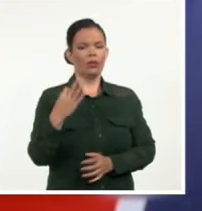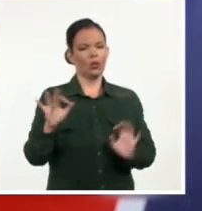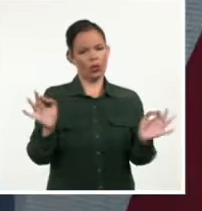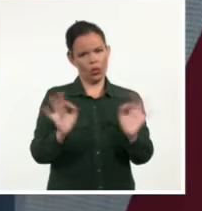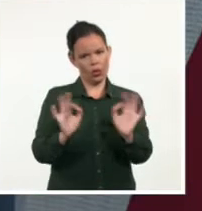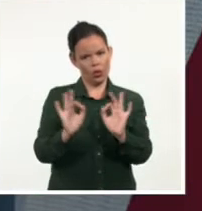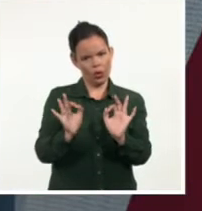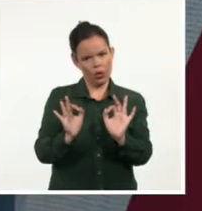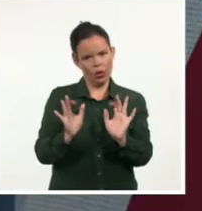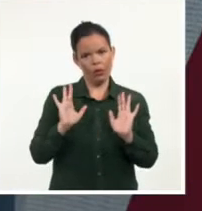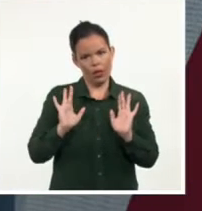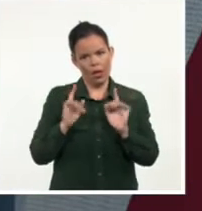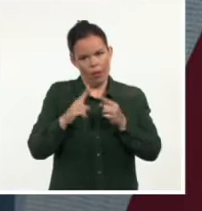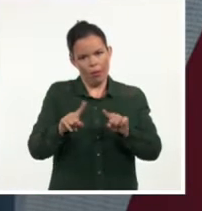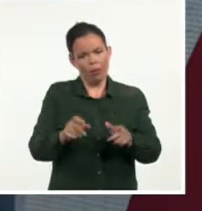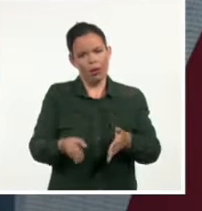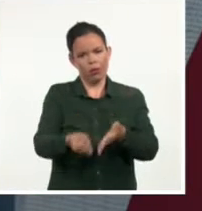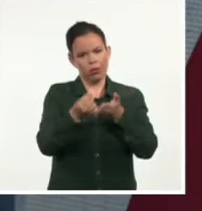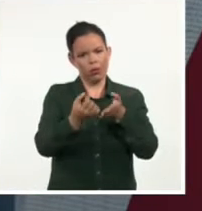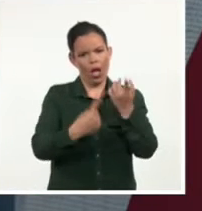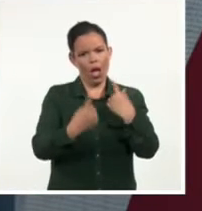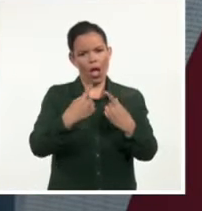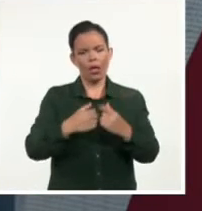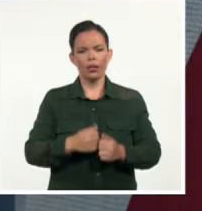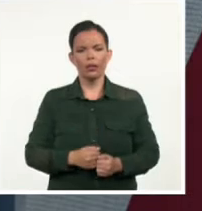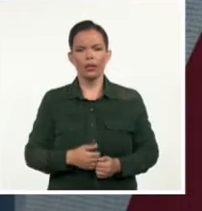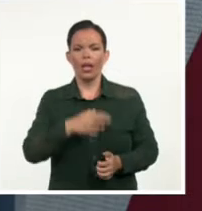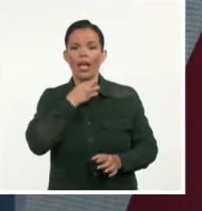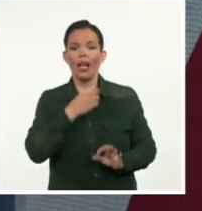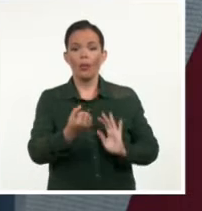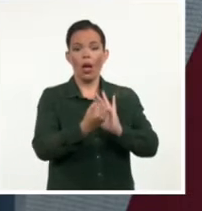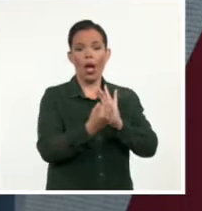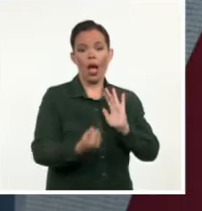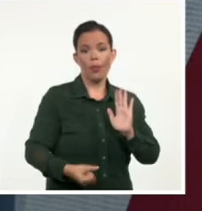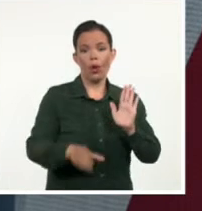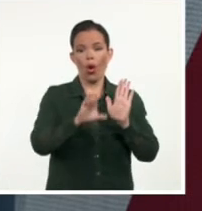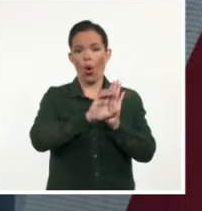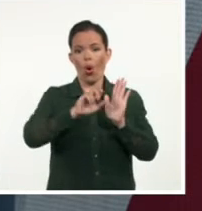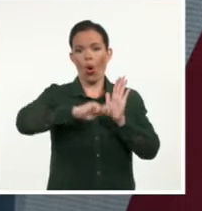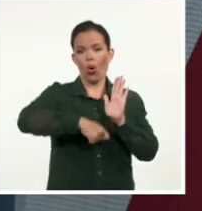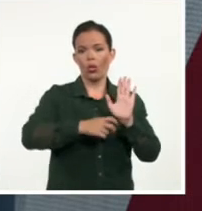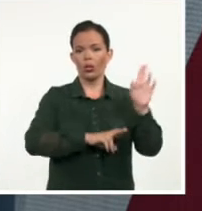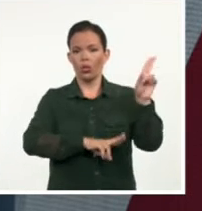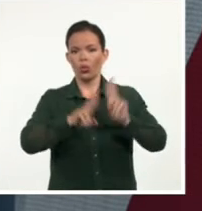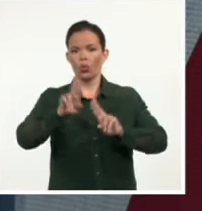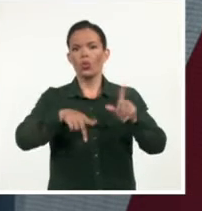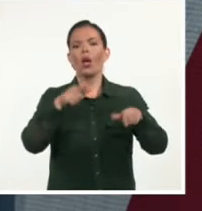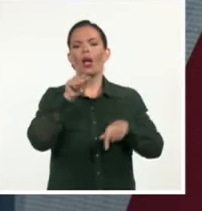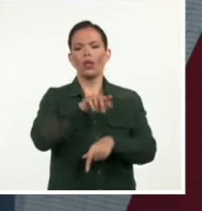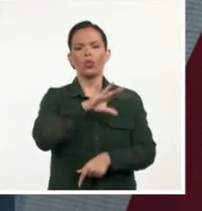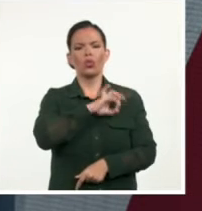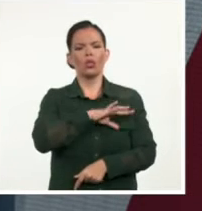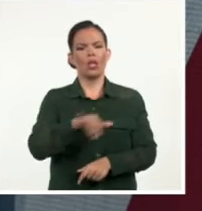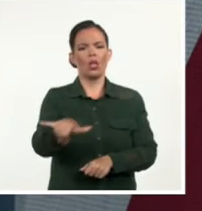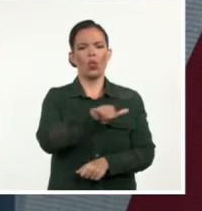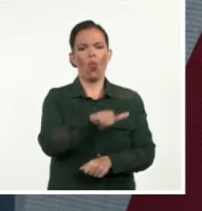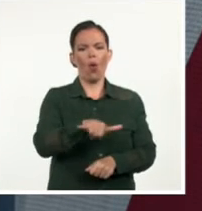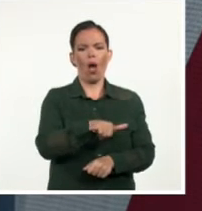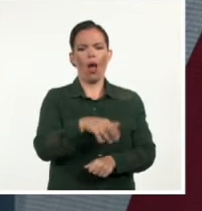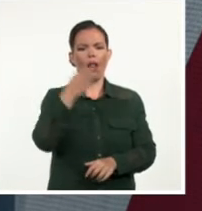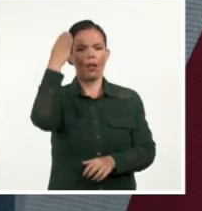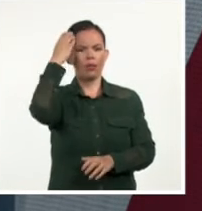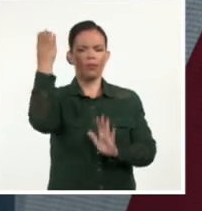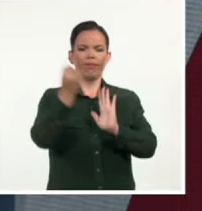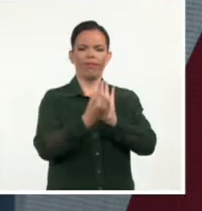nación desarrollada. De aprobarse la nueva constitución, Chile sería declarado un Estado social de derecho. Se consagraría el derecho a la